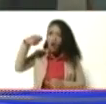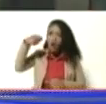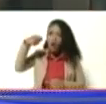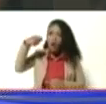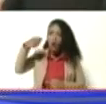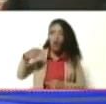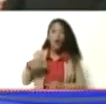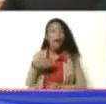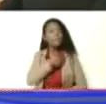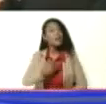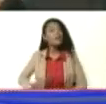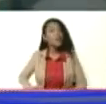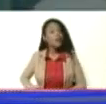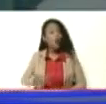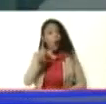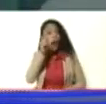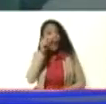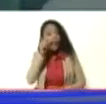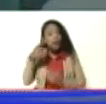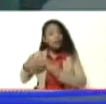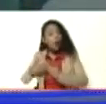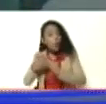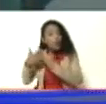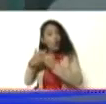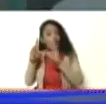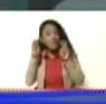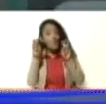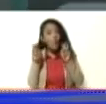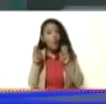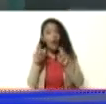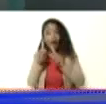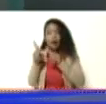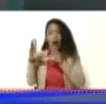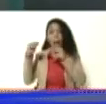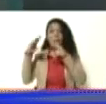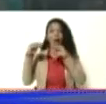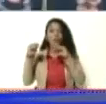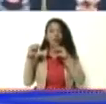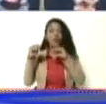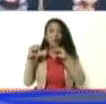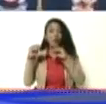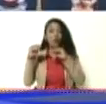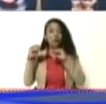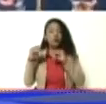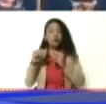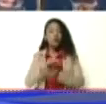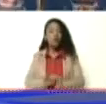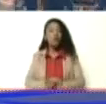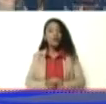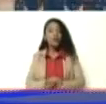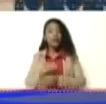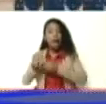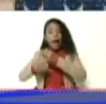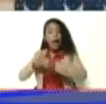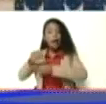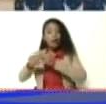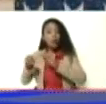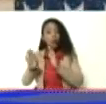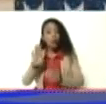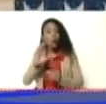el presidente Joe Biden ha hablado de la demonización que han hecho de ellos.